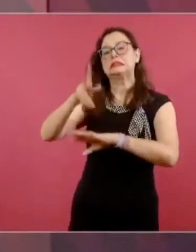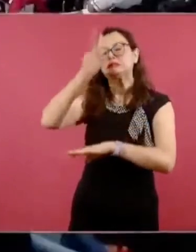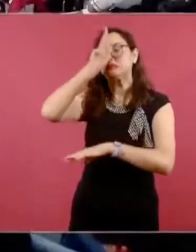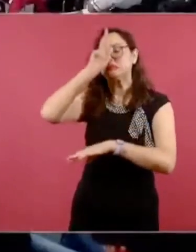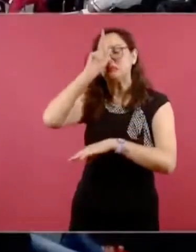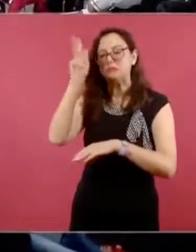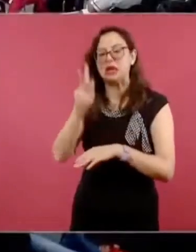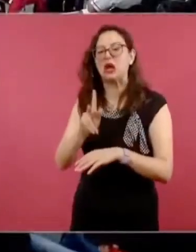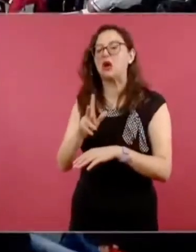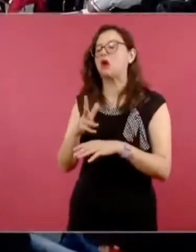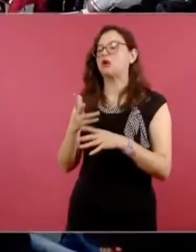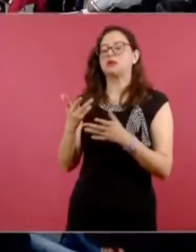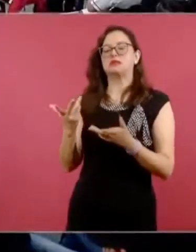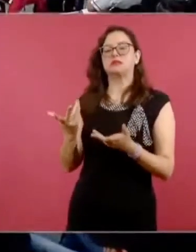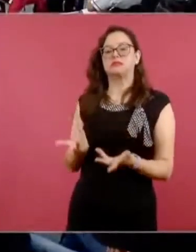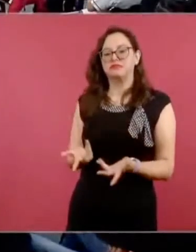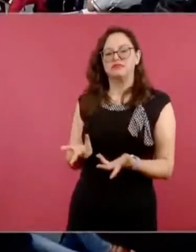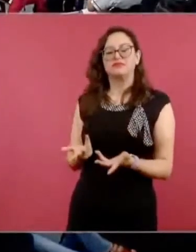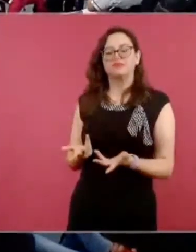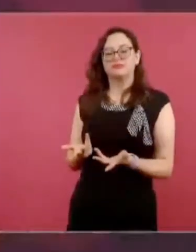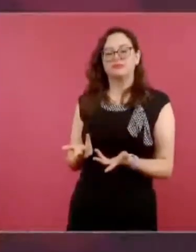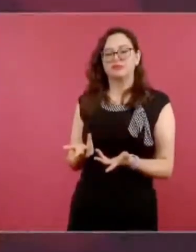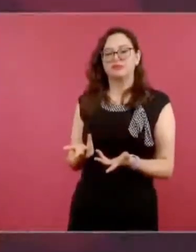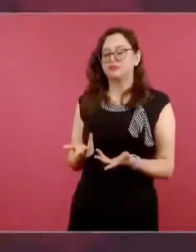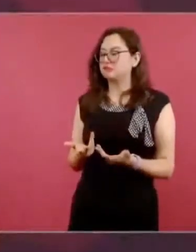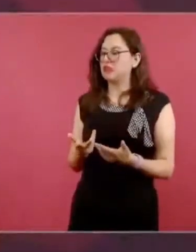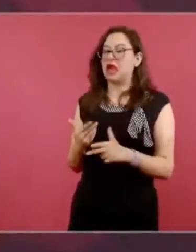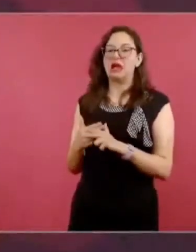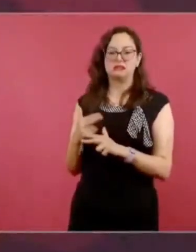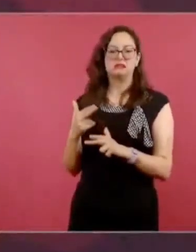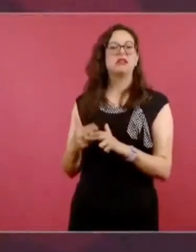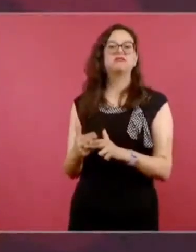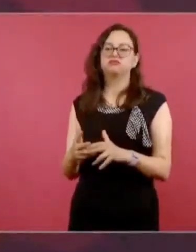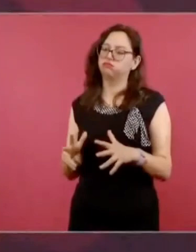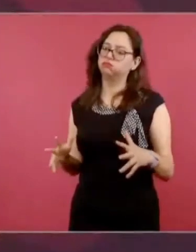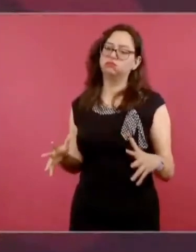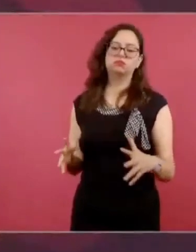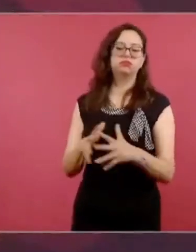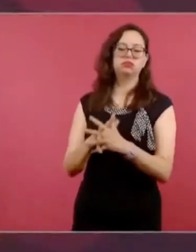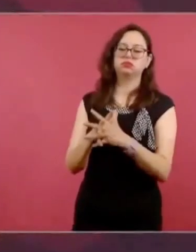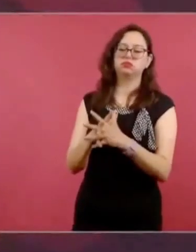hasta que se da un golpe de Estado.